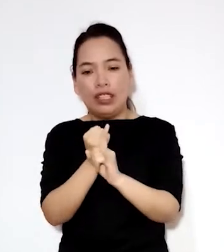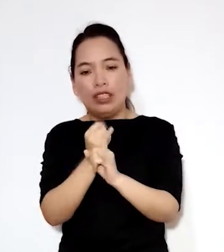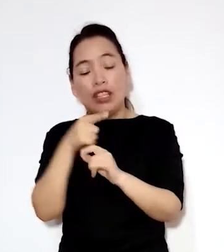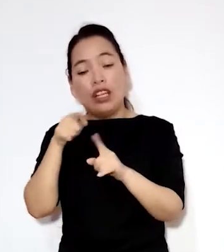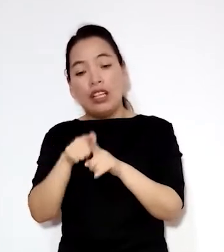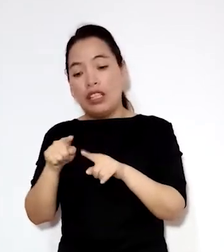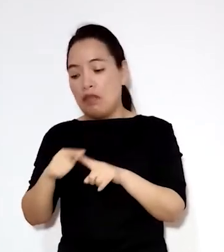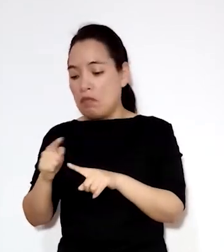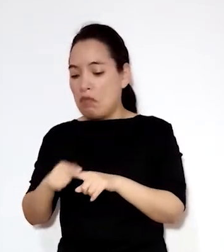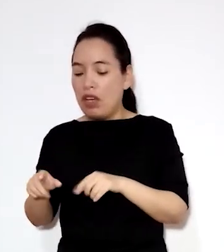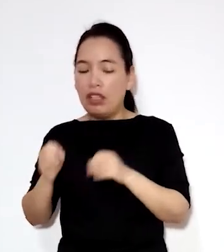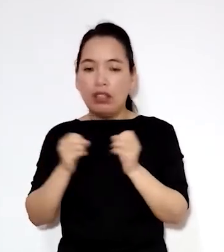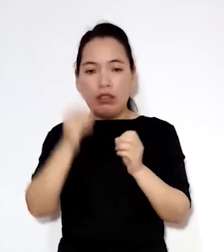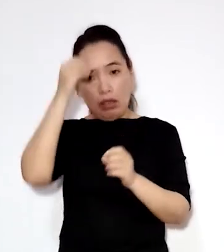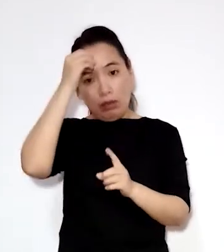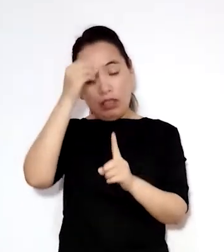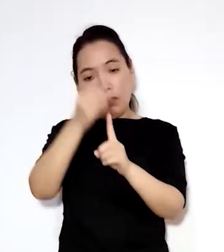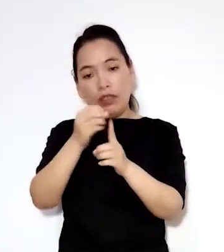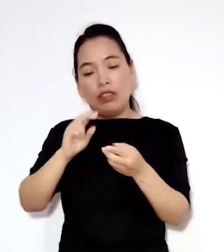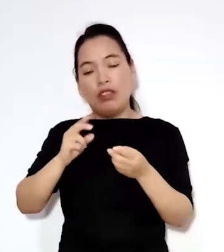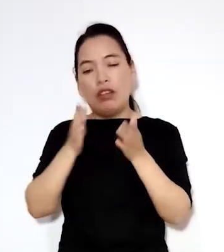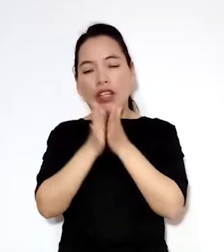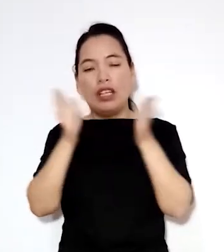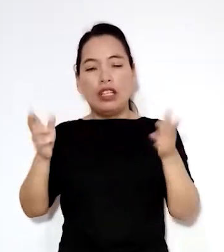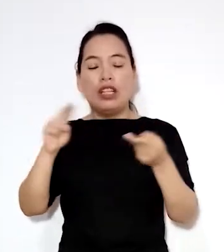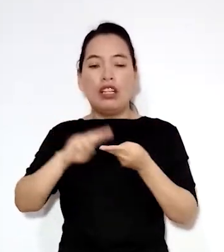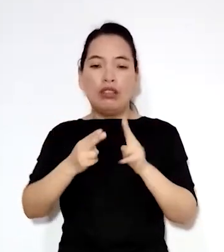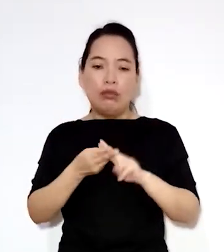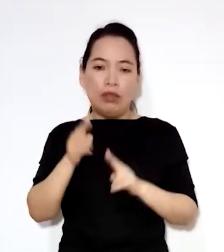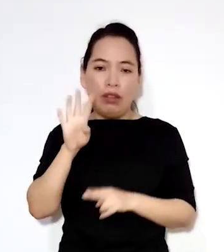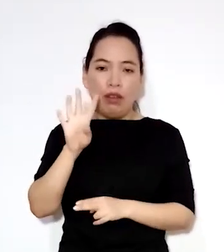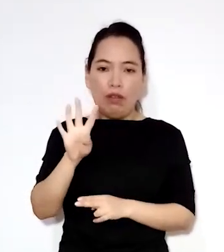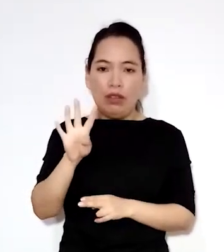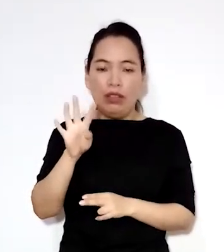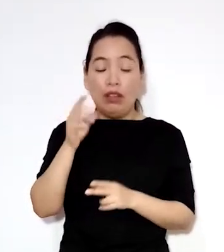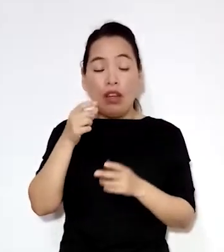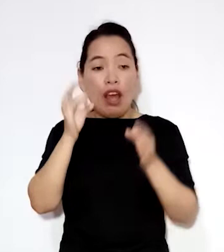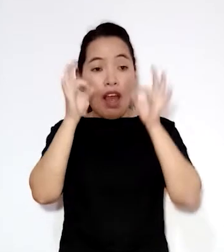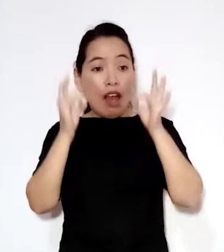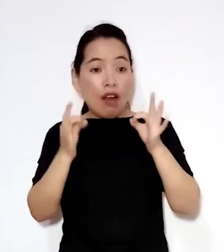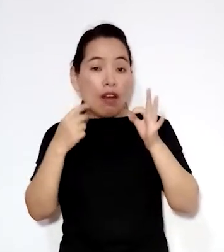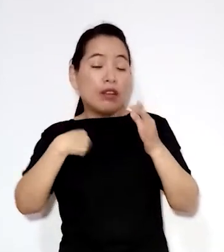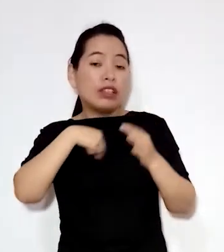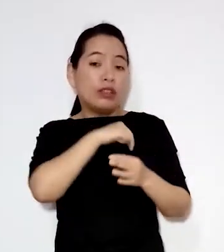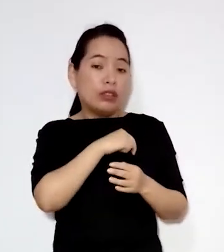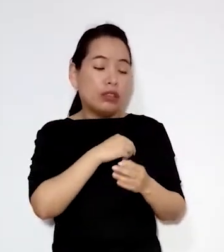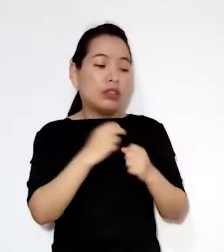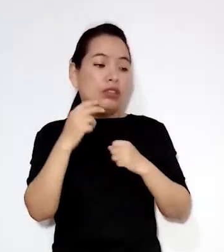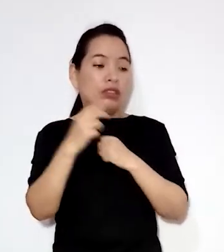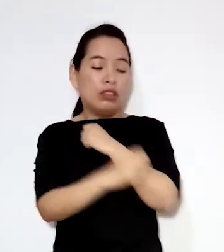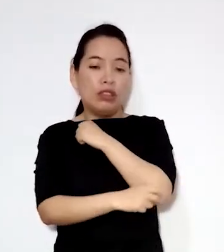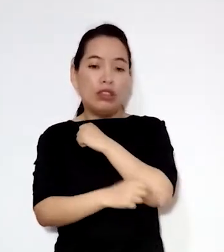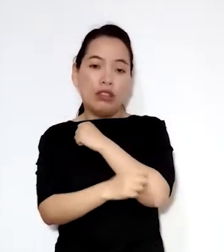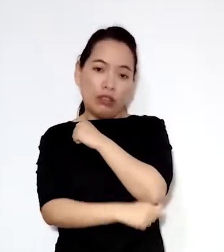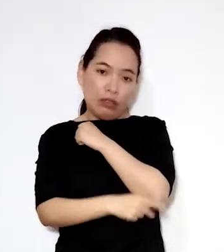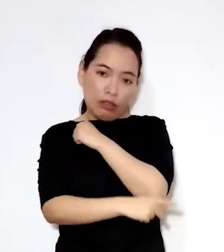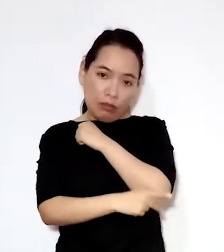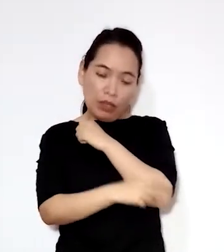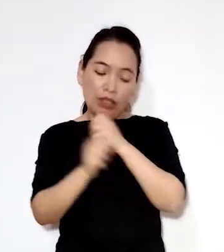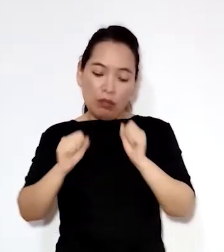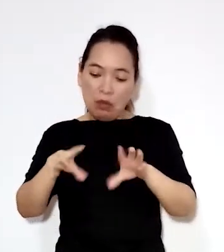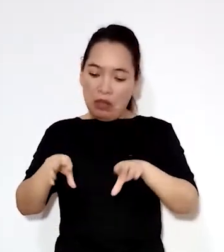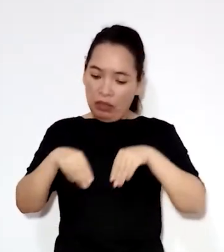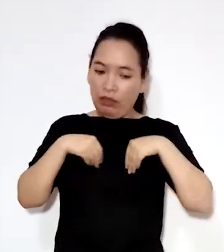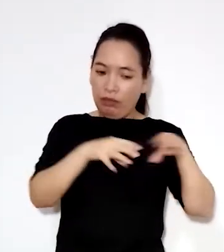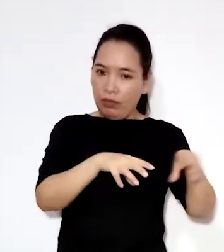número 4, de manera que realmente los estados puedan apropiarse, la academia y los actores sociales de